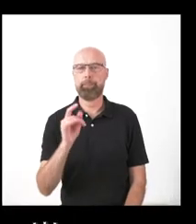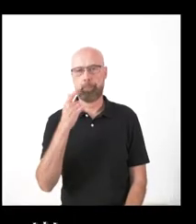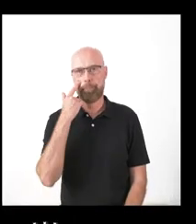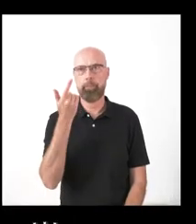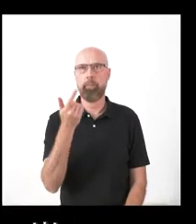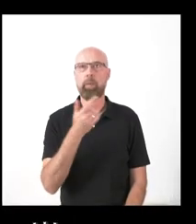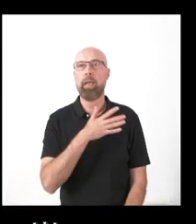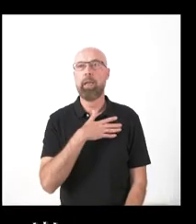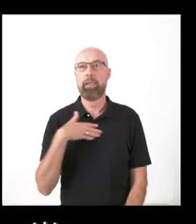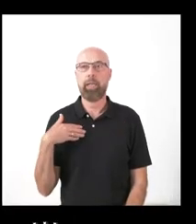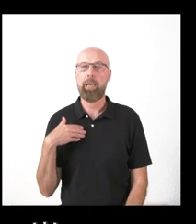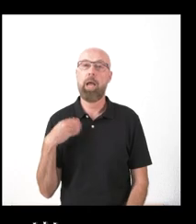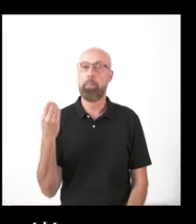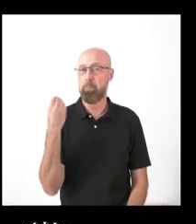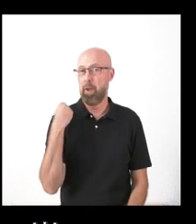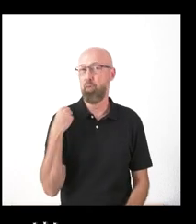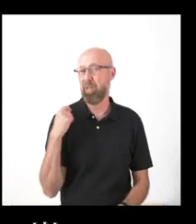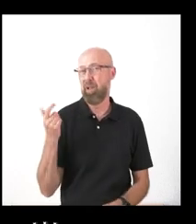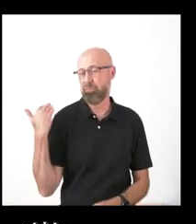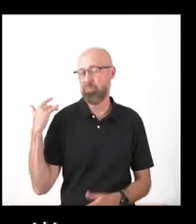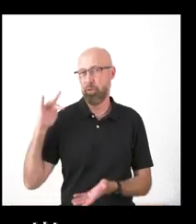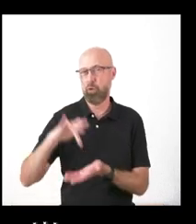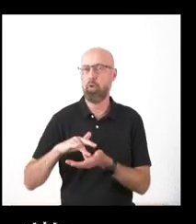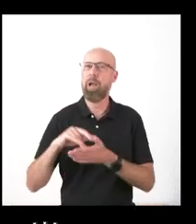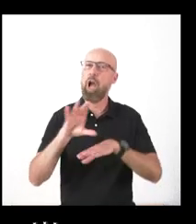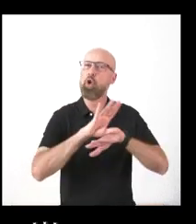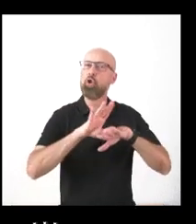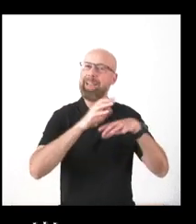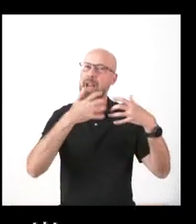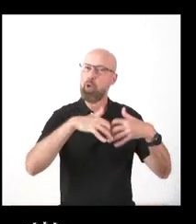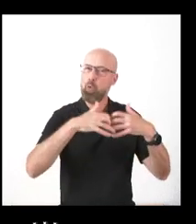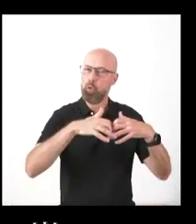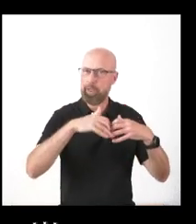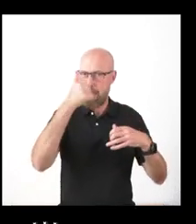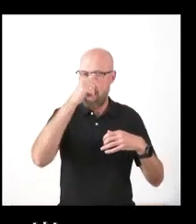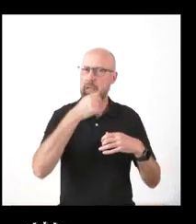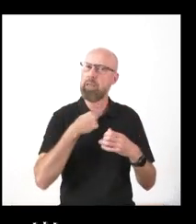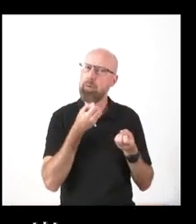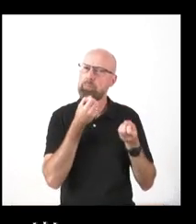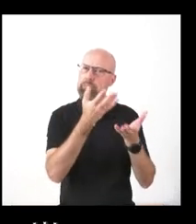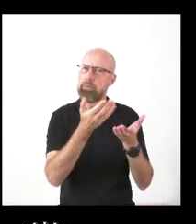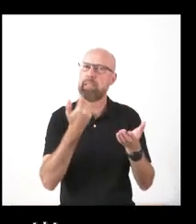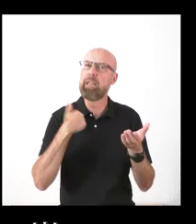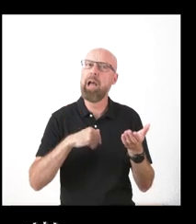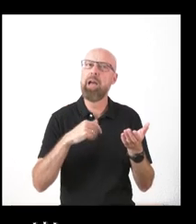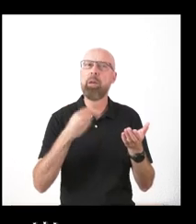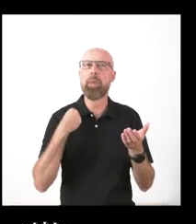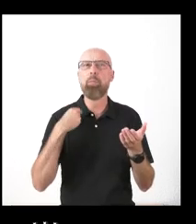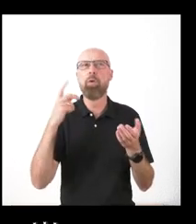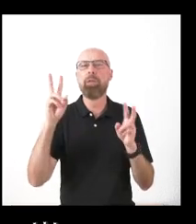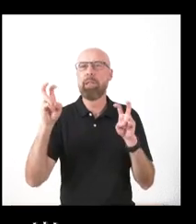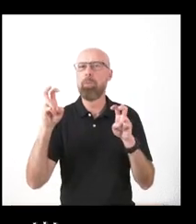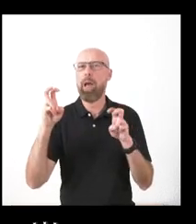y que le preguntamos de vez en cuando el consejero de Industrial les ha trasladado ya qué piensa hacer con lo que tiene pendiente